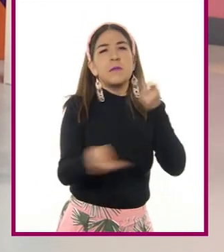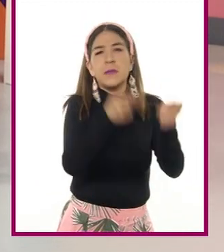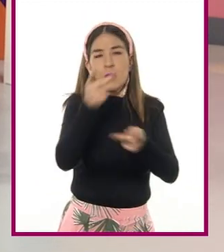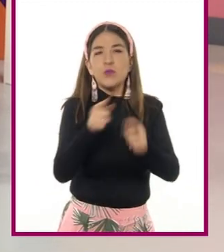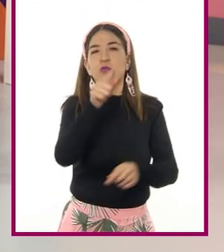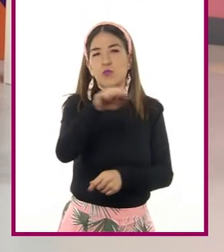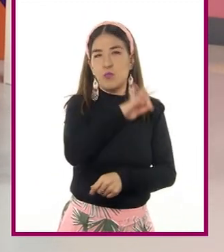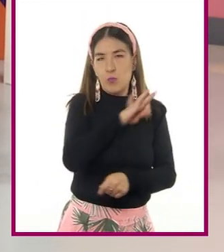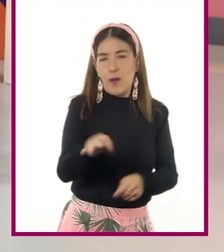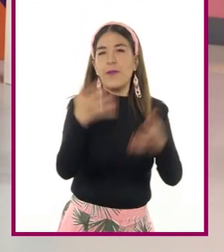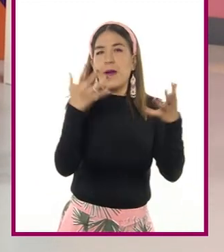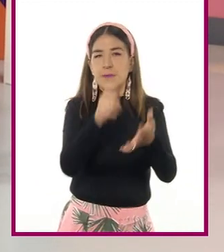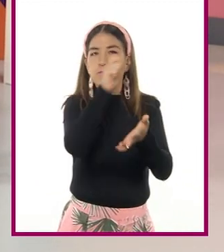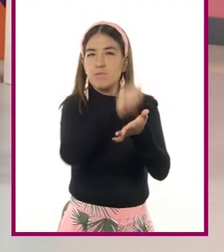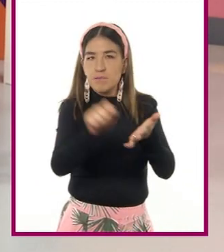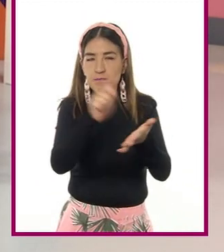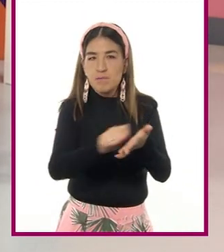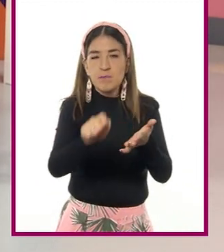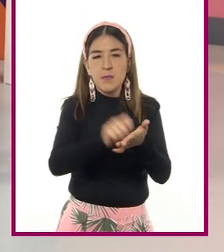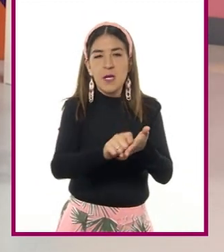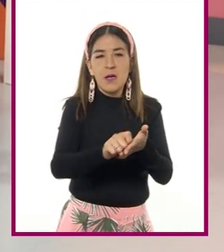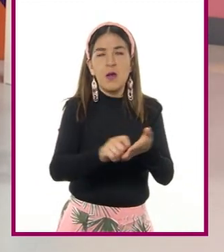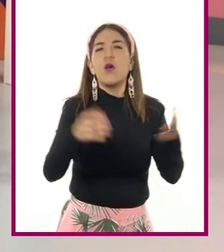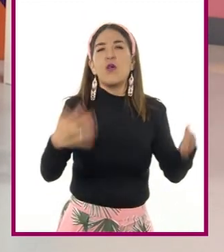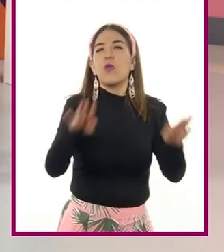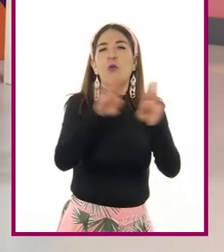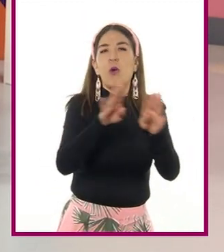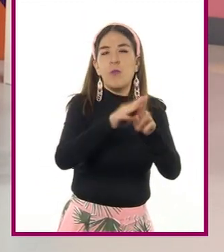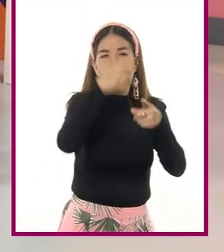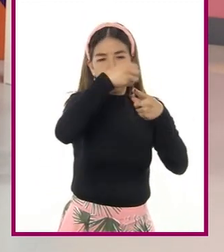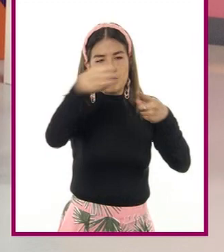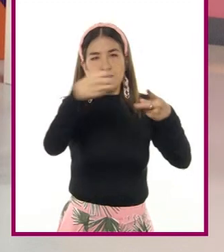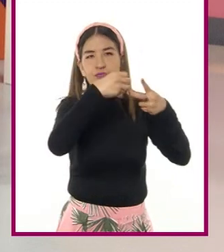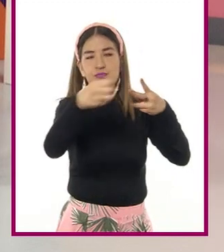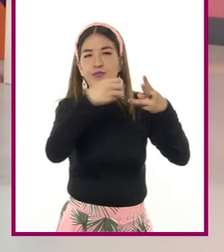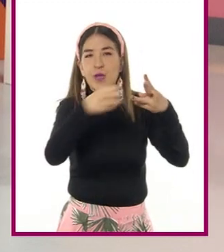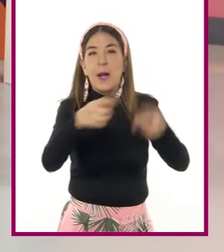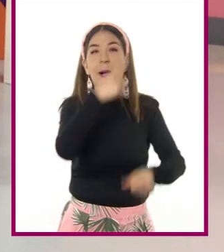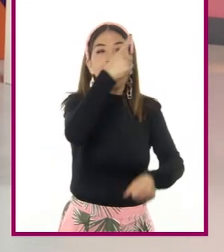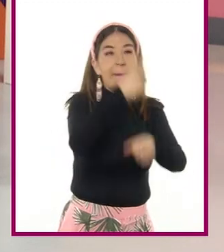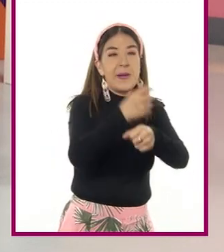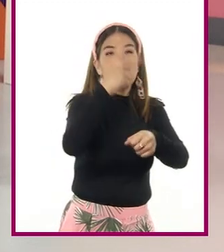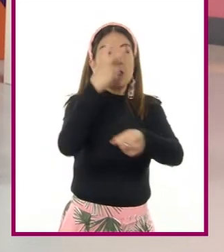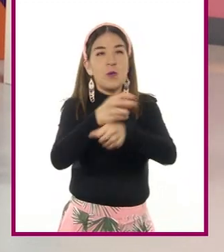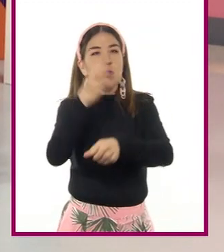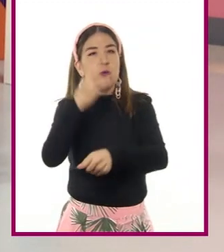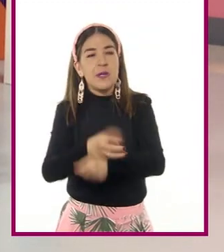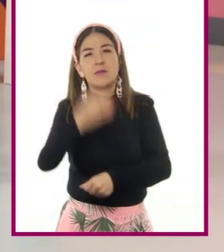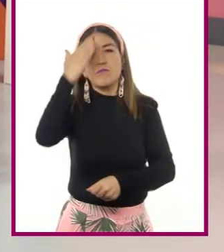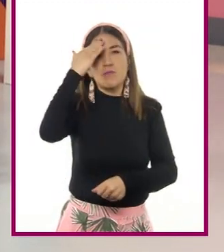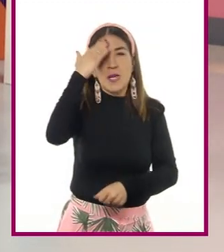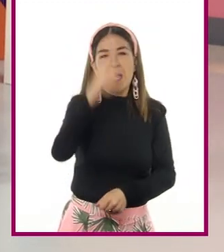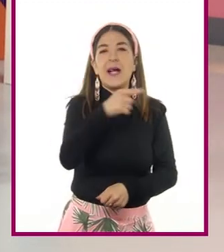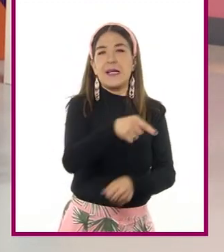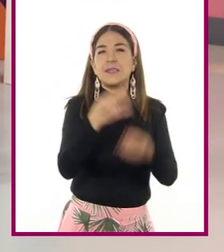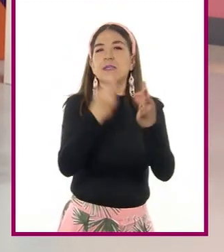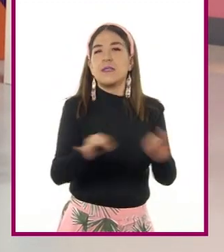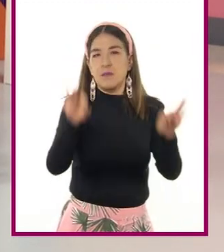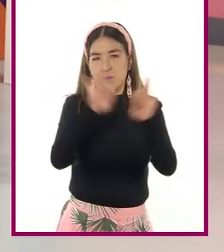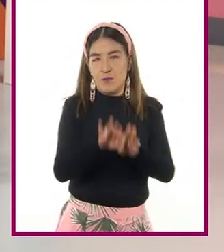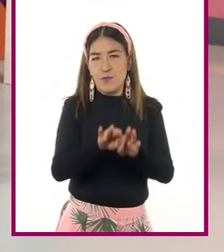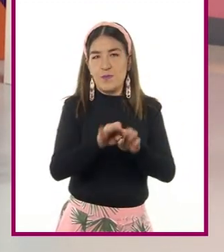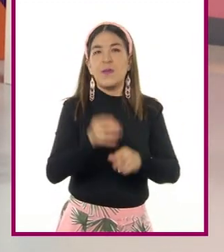se pueden formular o, mejor dicho, cómo ordenarlas de acuerdo a su importancia y tener nuestra información en